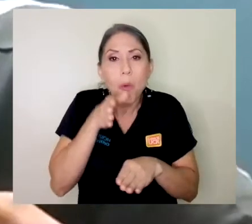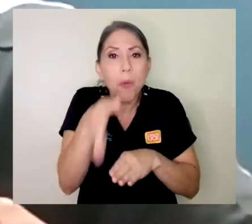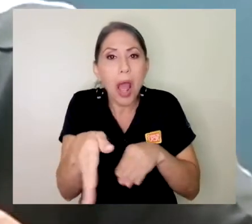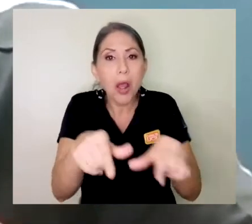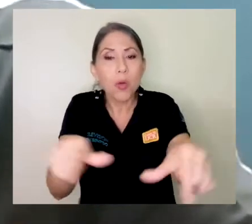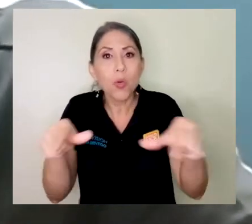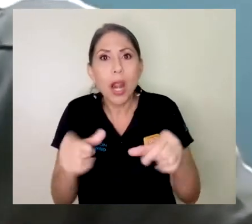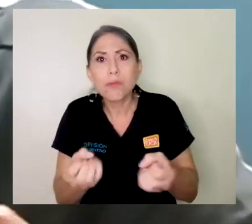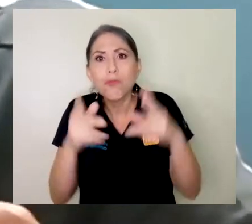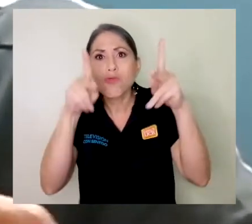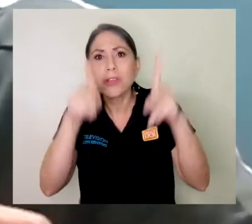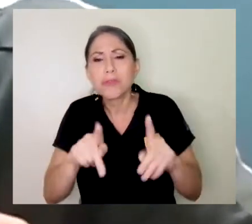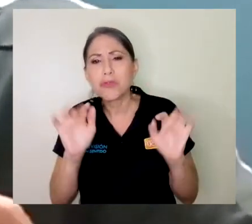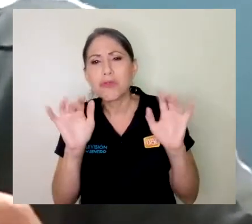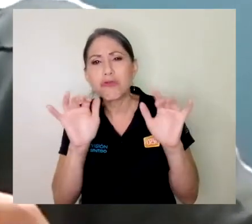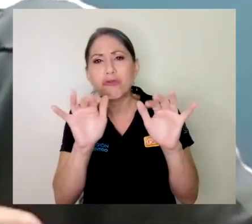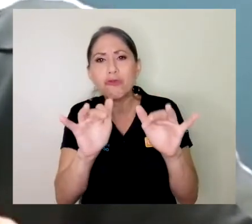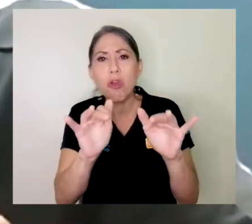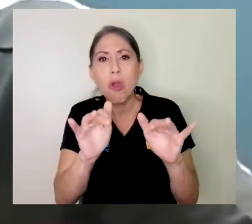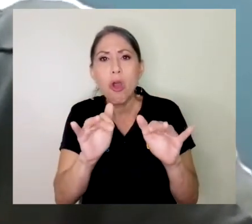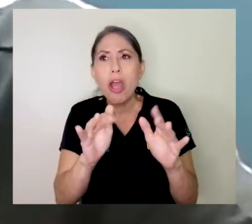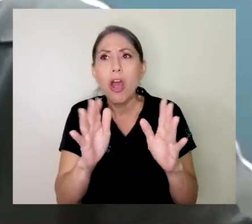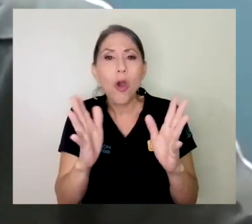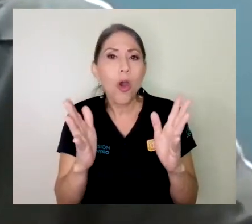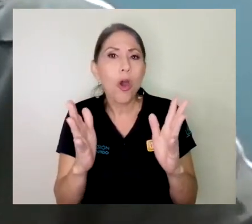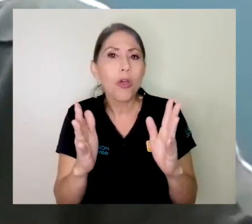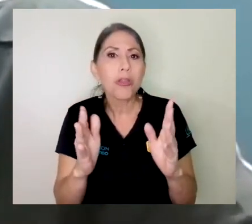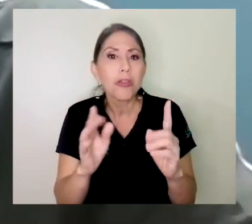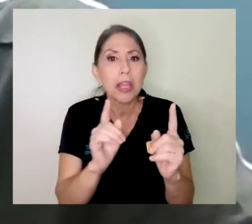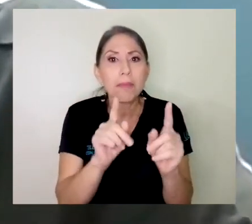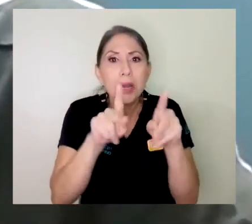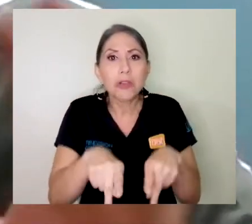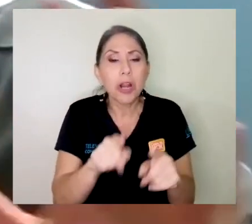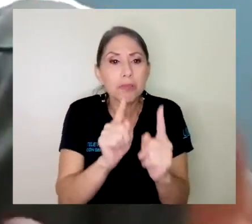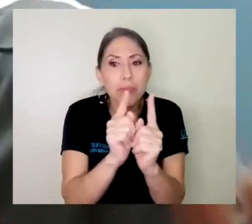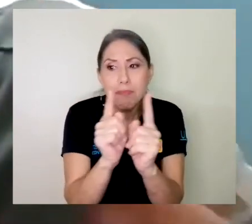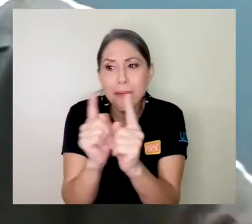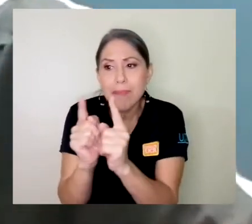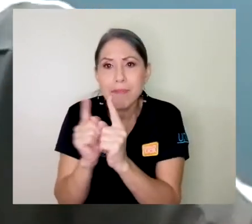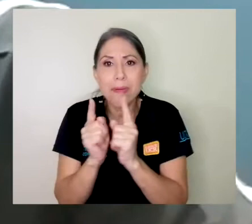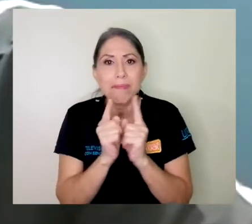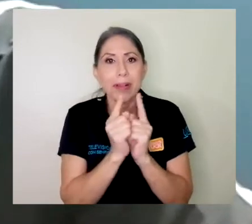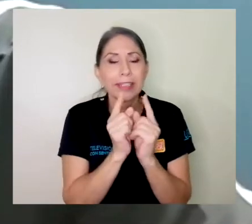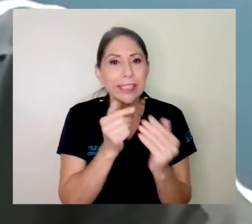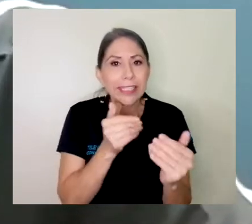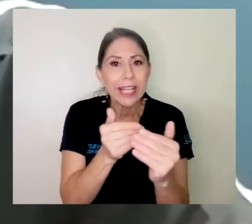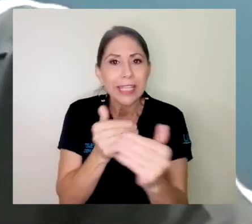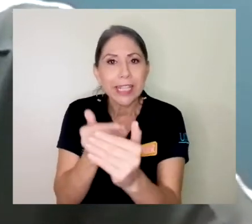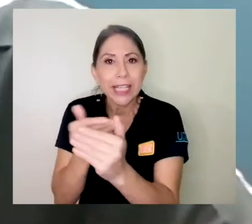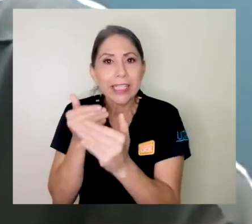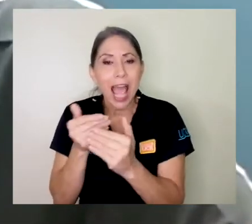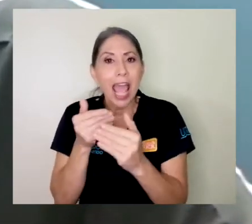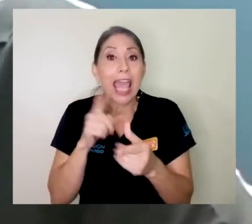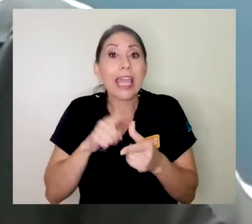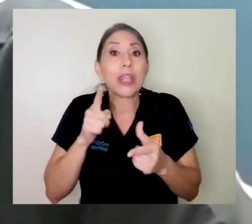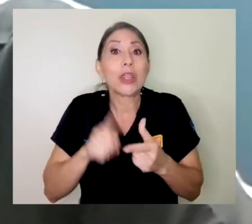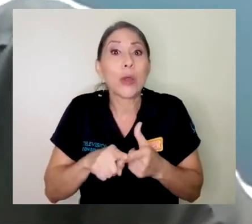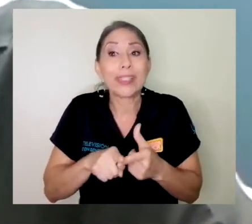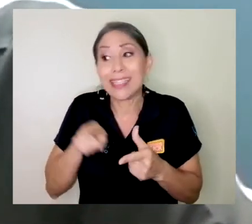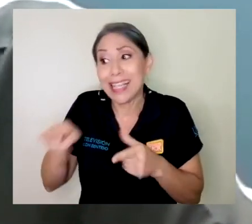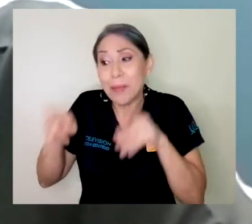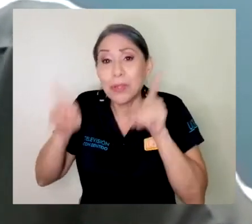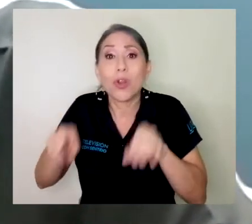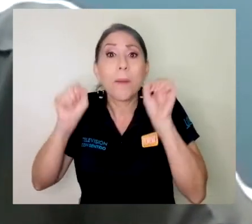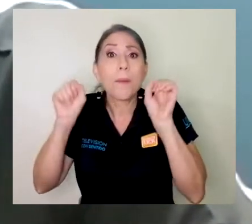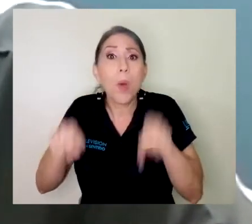concurrido y donde no guardamos la distancia durante mucho tiempo, y entonces es capaz